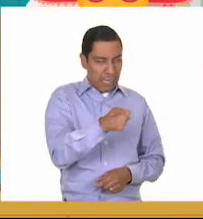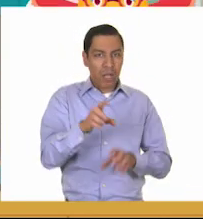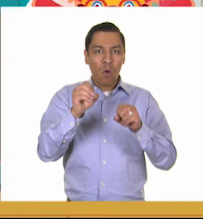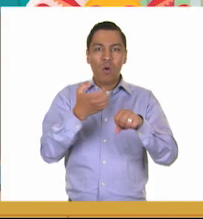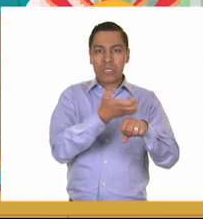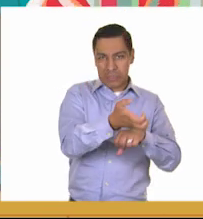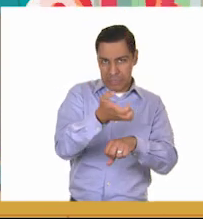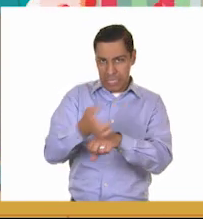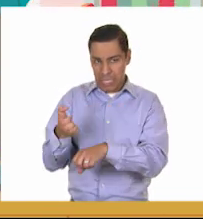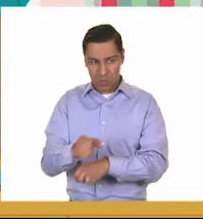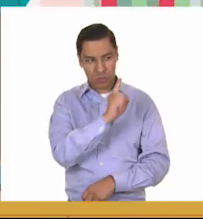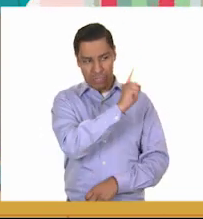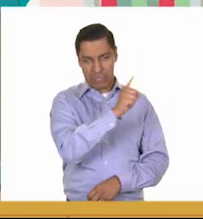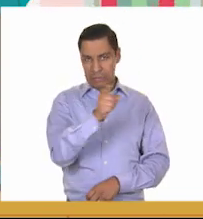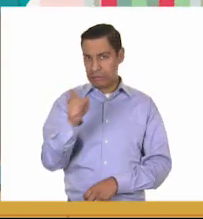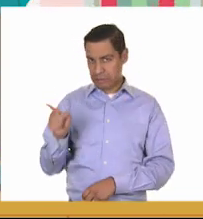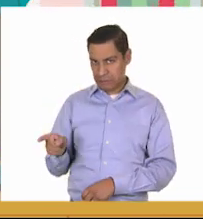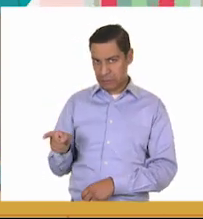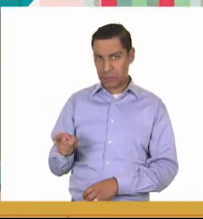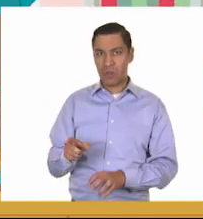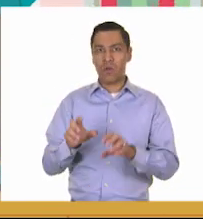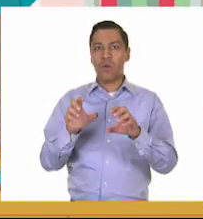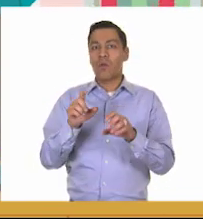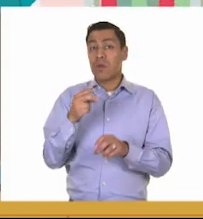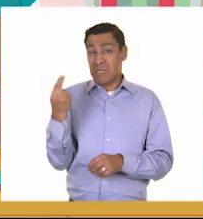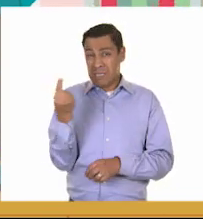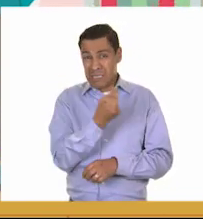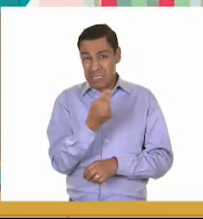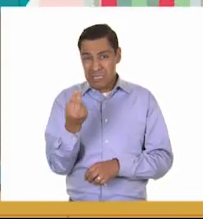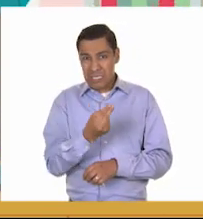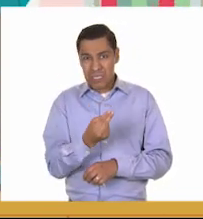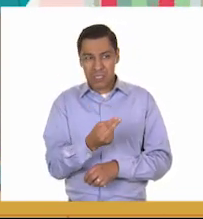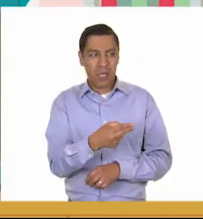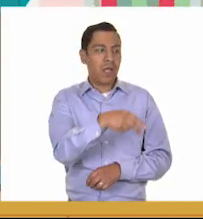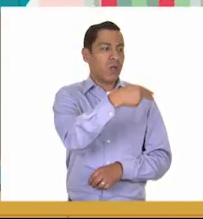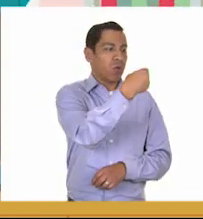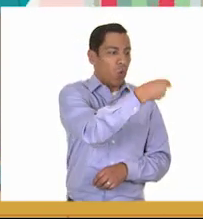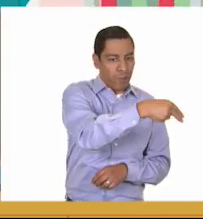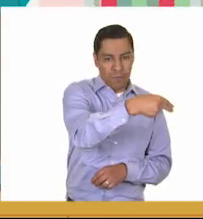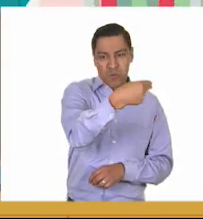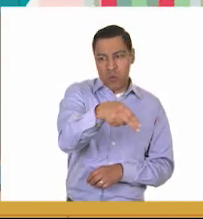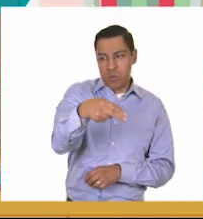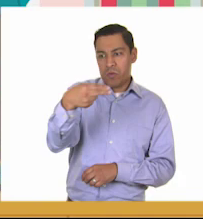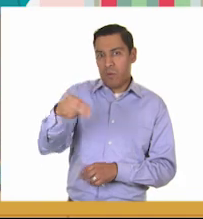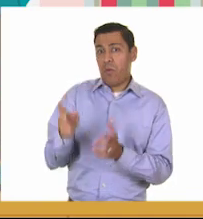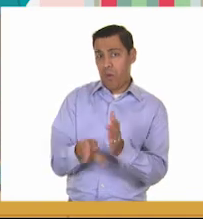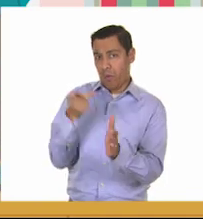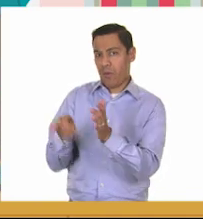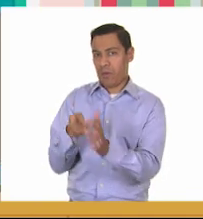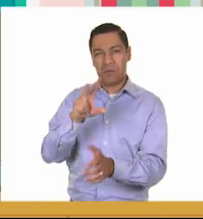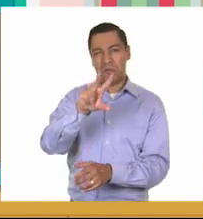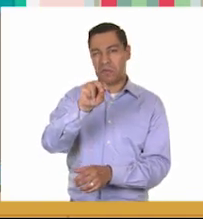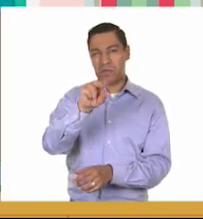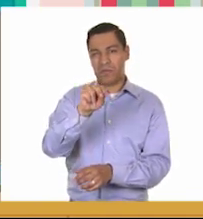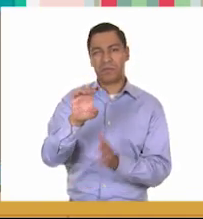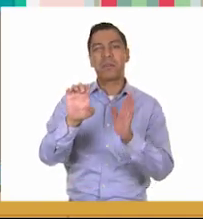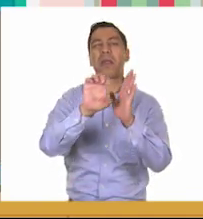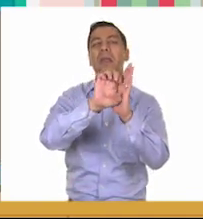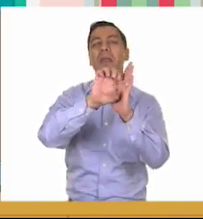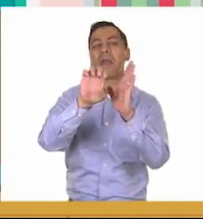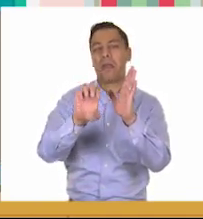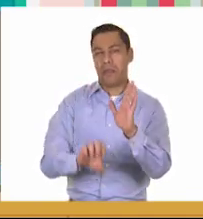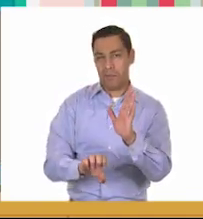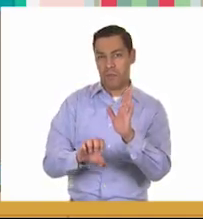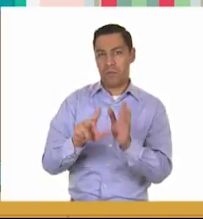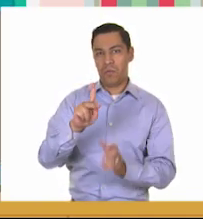previamente mencionadas. Es por eso que no es necesario decir el nombre propio o común nuevamente. Un ejemplo de